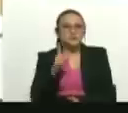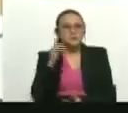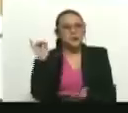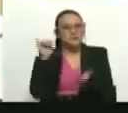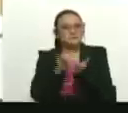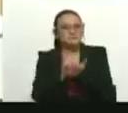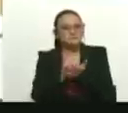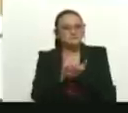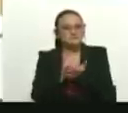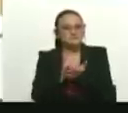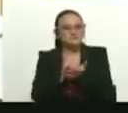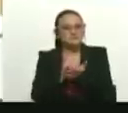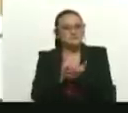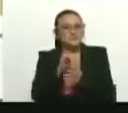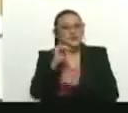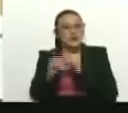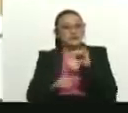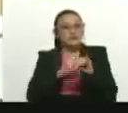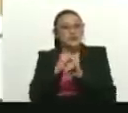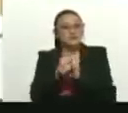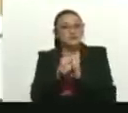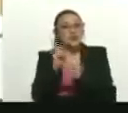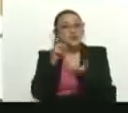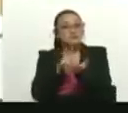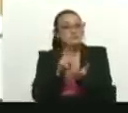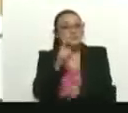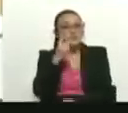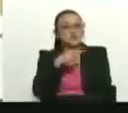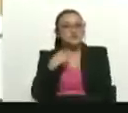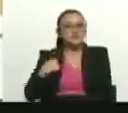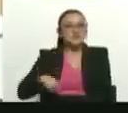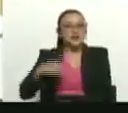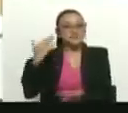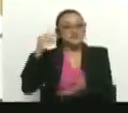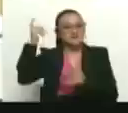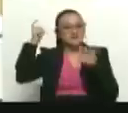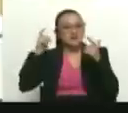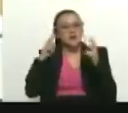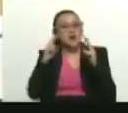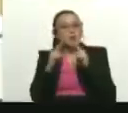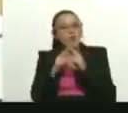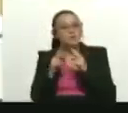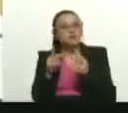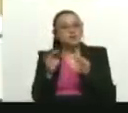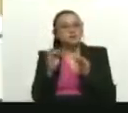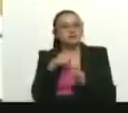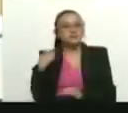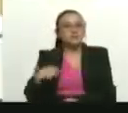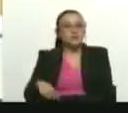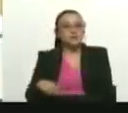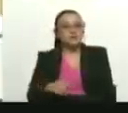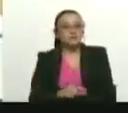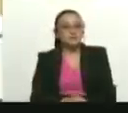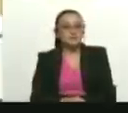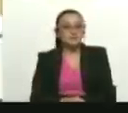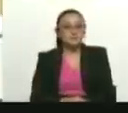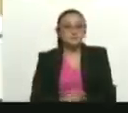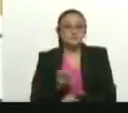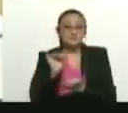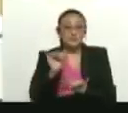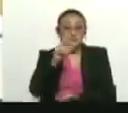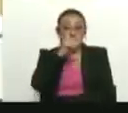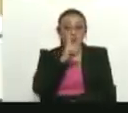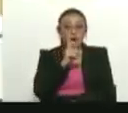hizo el comandante a nivel internacional fue ir a China, al encuentro con China. Y desde esa